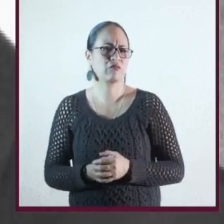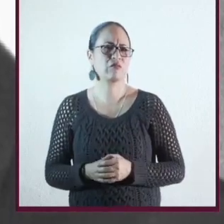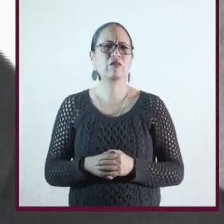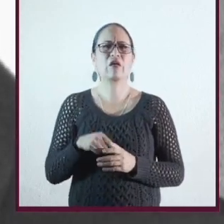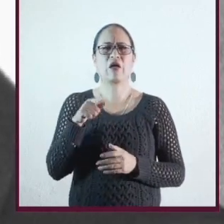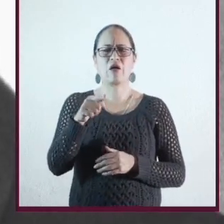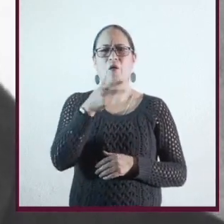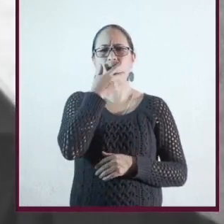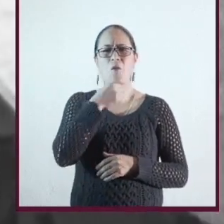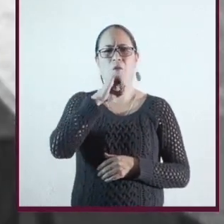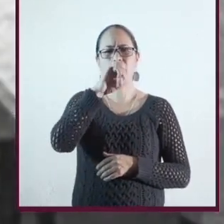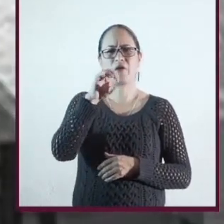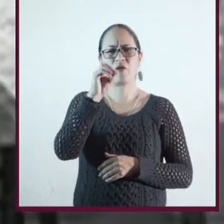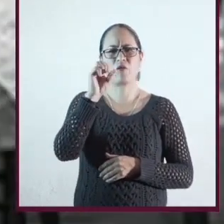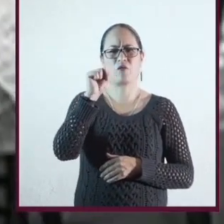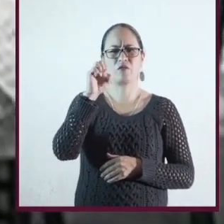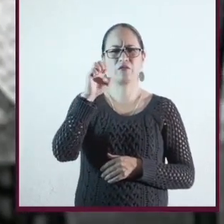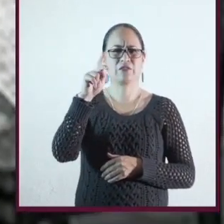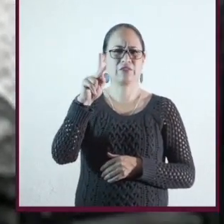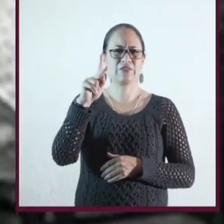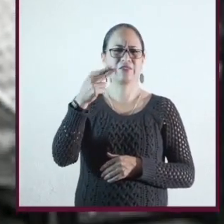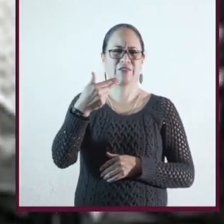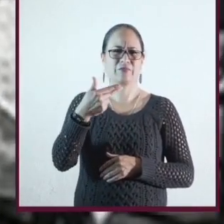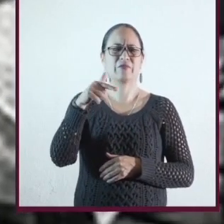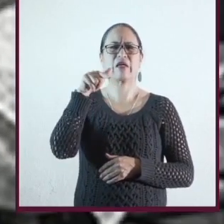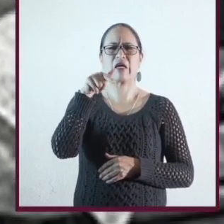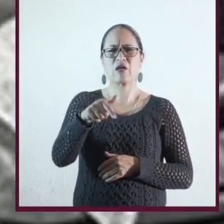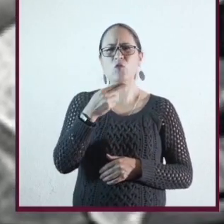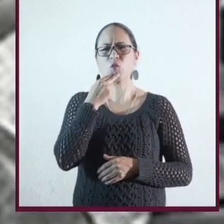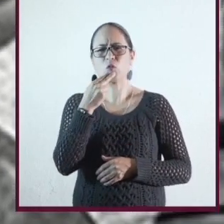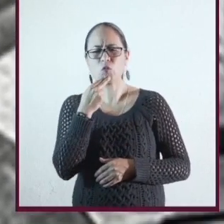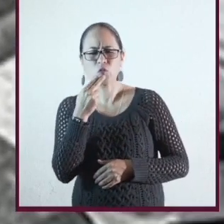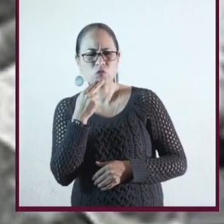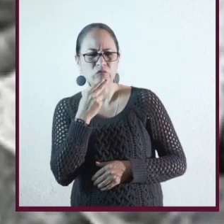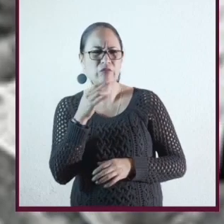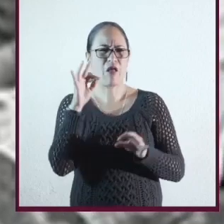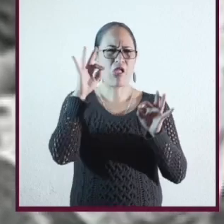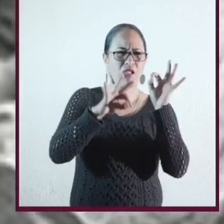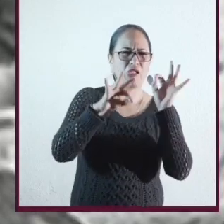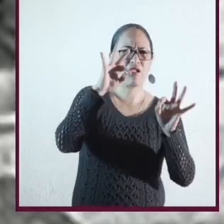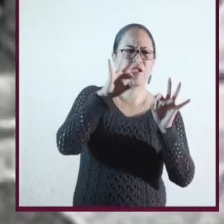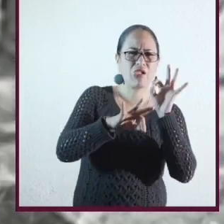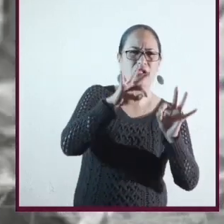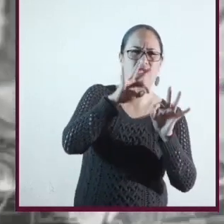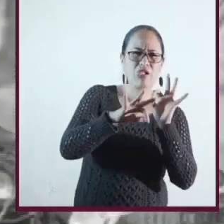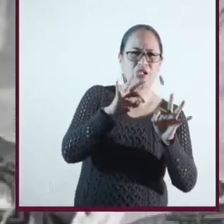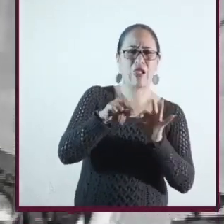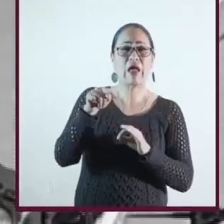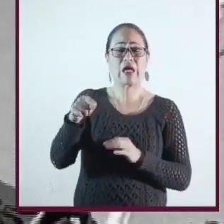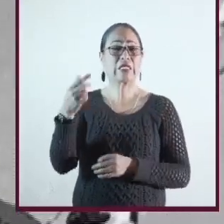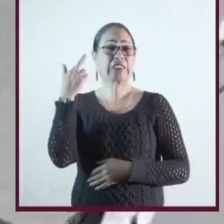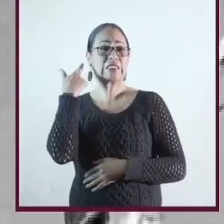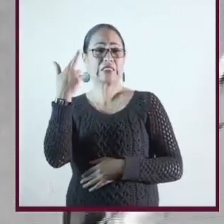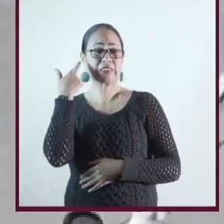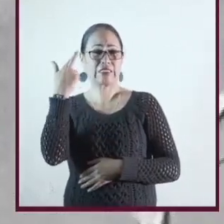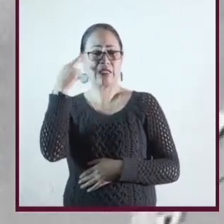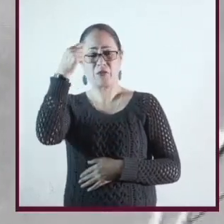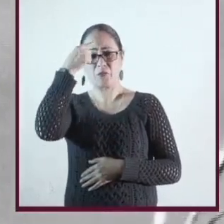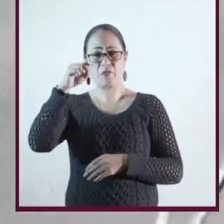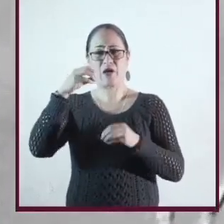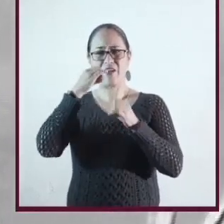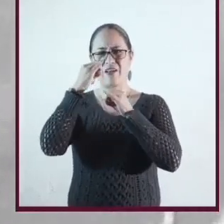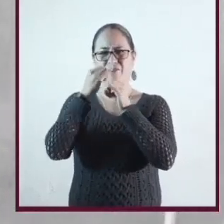recursos psicológicos, convirtió a la radio en un instrumento de propaganda. En los años en los que Alemania estuvo en guerra,